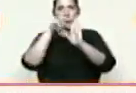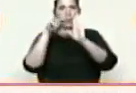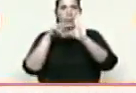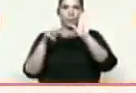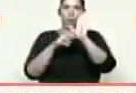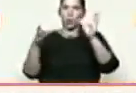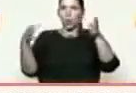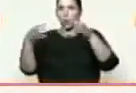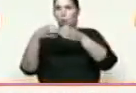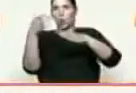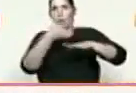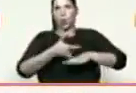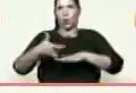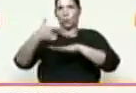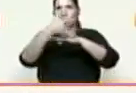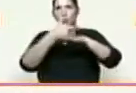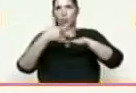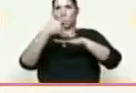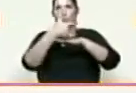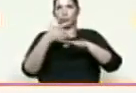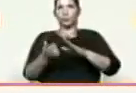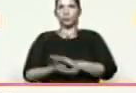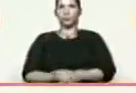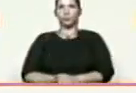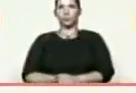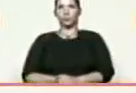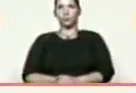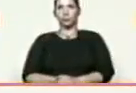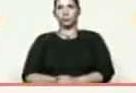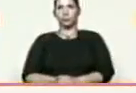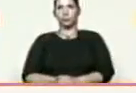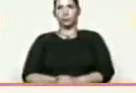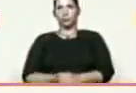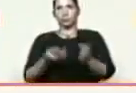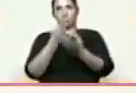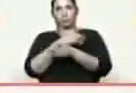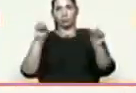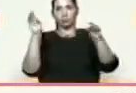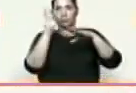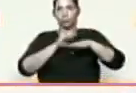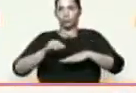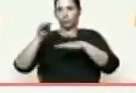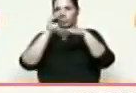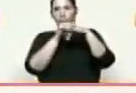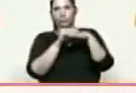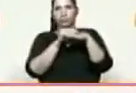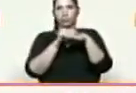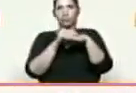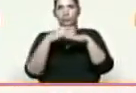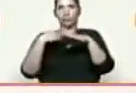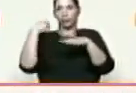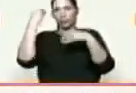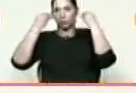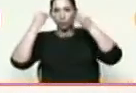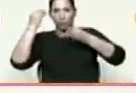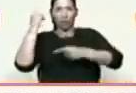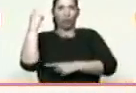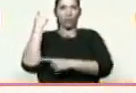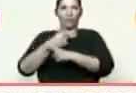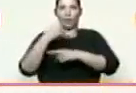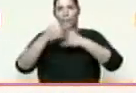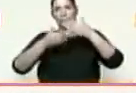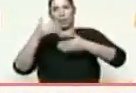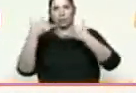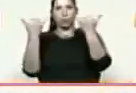gobierno. Y tenemos hoy propuestas muy concretas, democráticamente convocadas, y yo creo que el paso que tenemos que dar en este